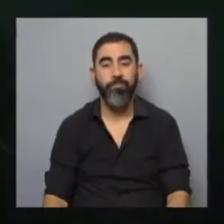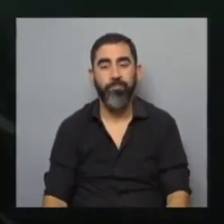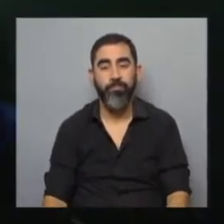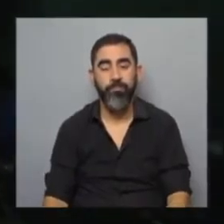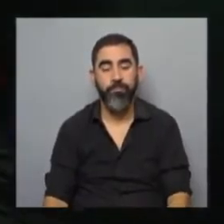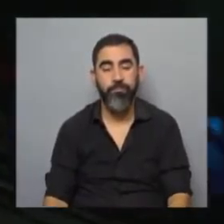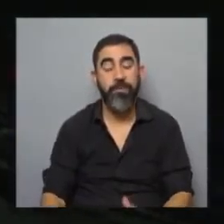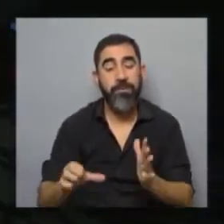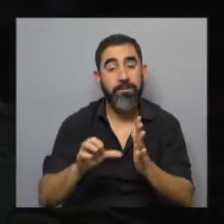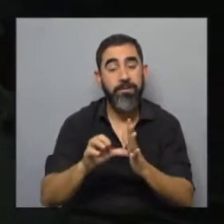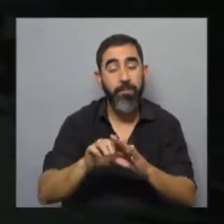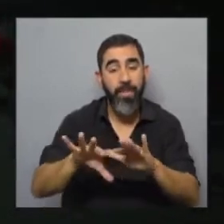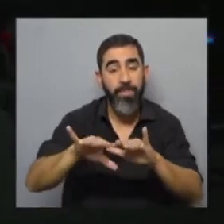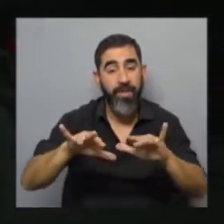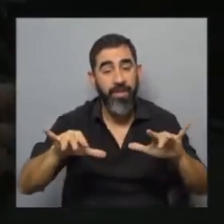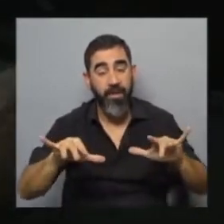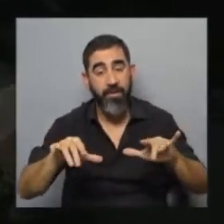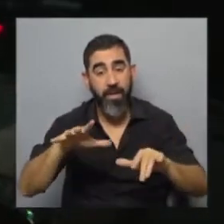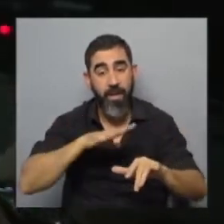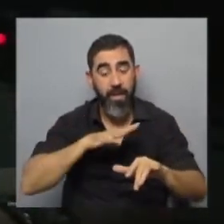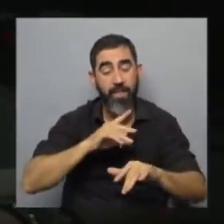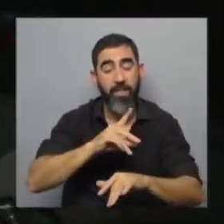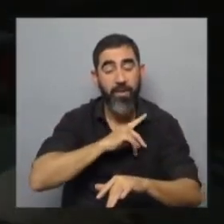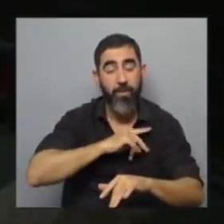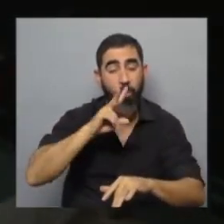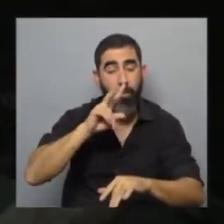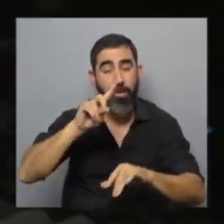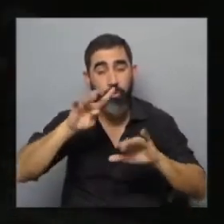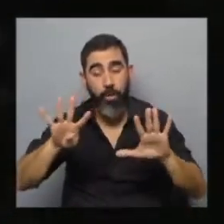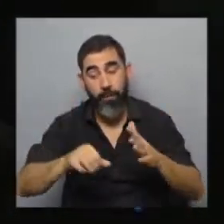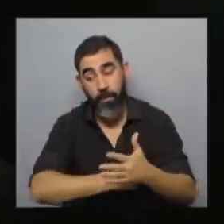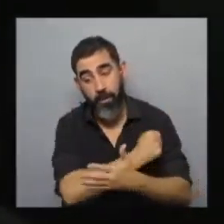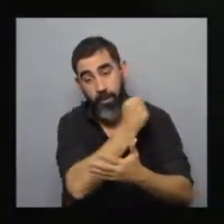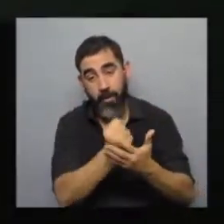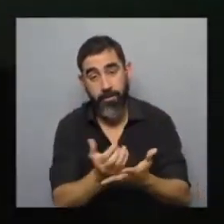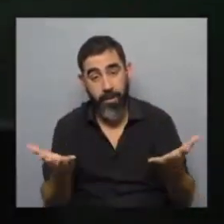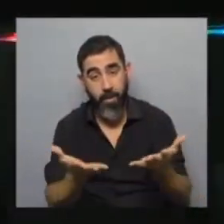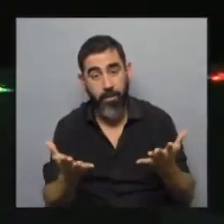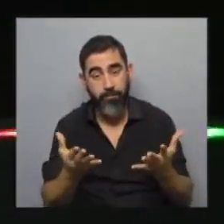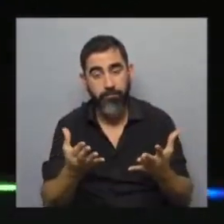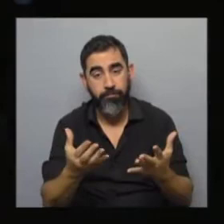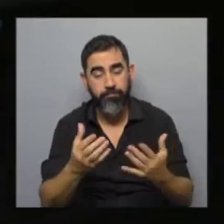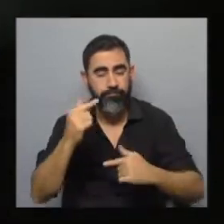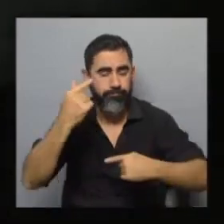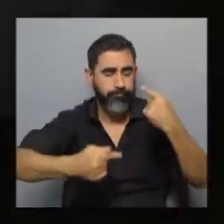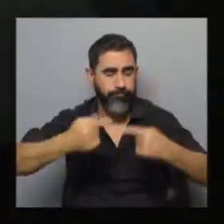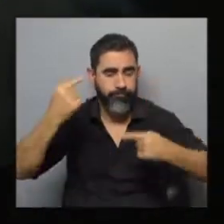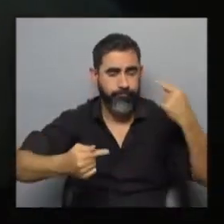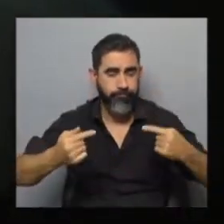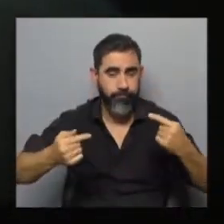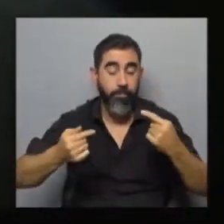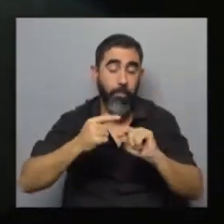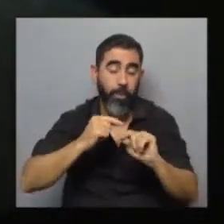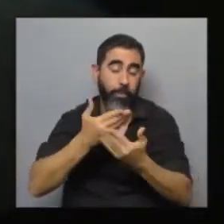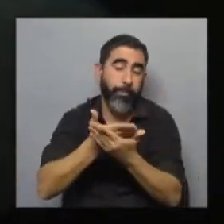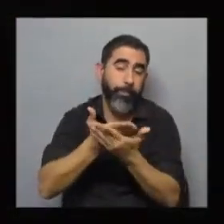El sistema digital que tenemos desde diciembre de 2019 nos permite ser sumamente versátiles, entonces podemos desde